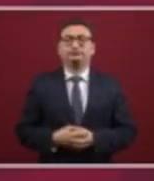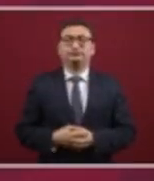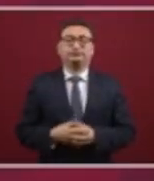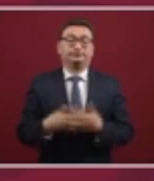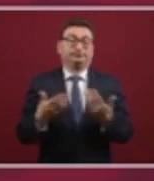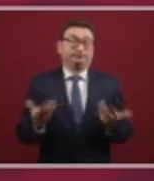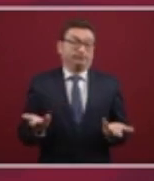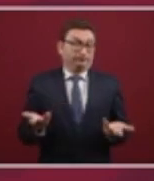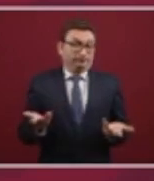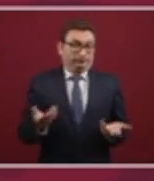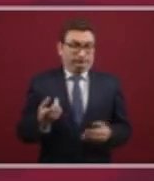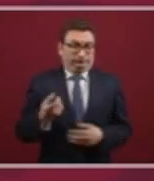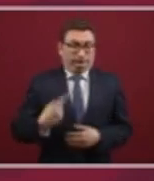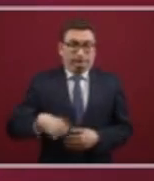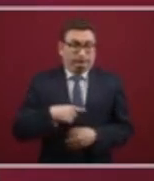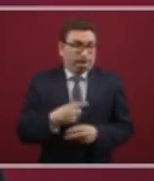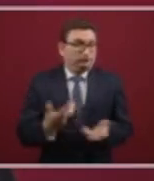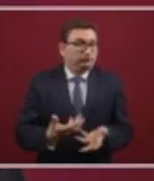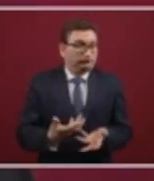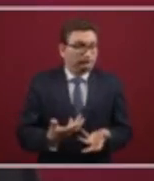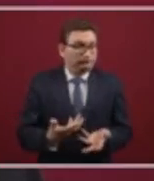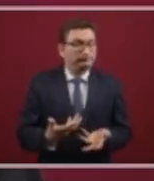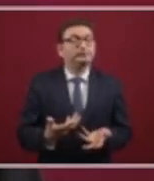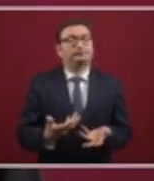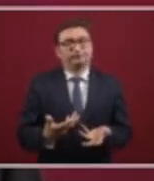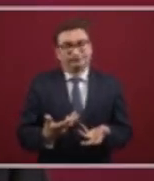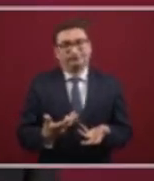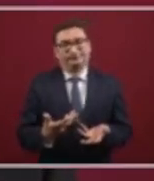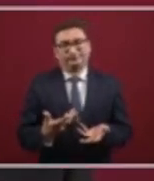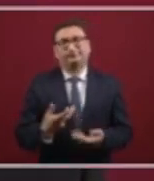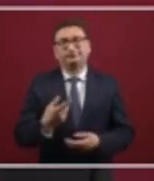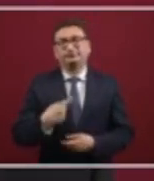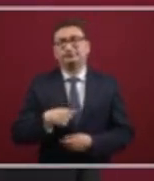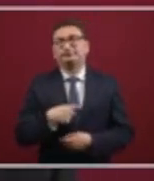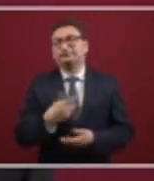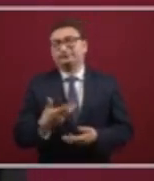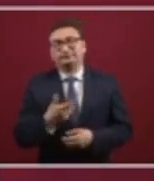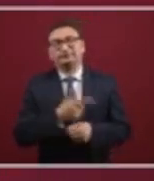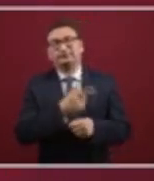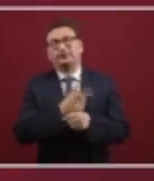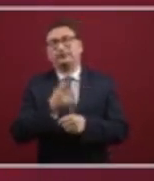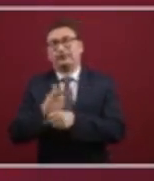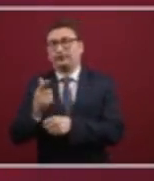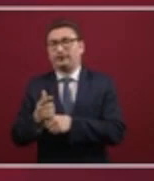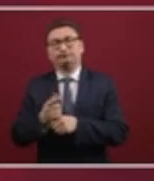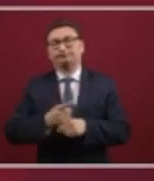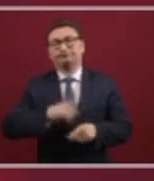Entonces, ¿qué estamos haciendo? Pues estamos ajustando